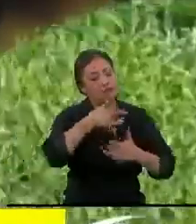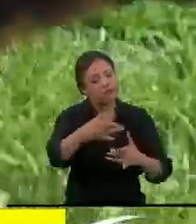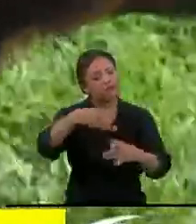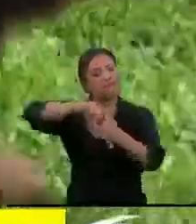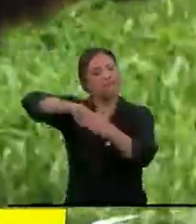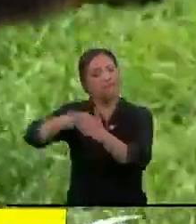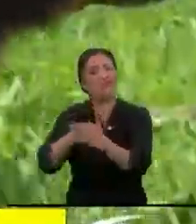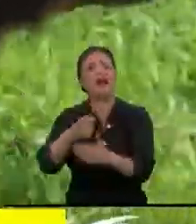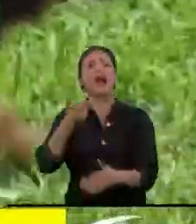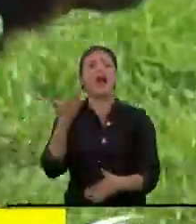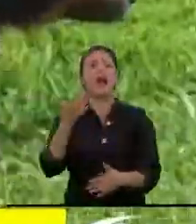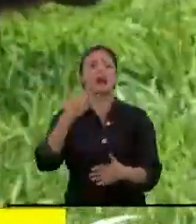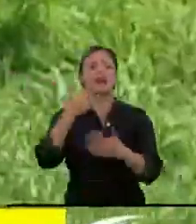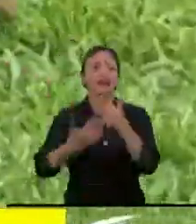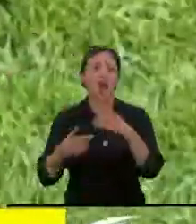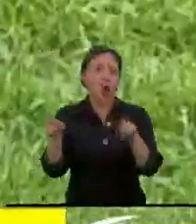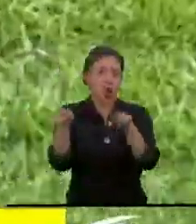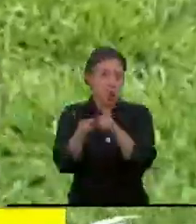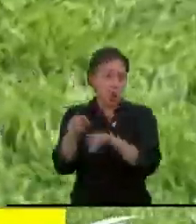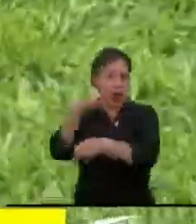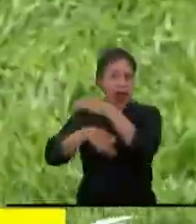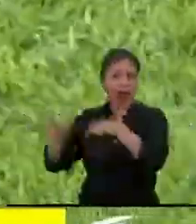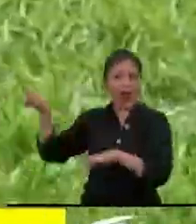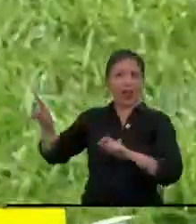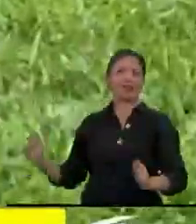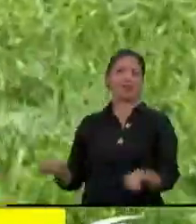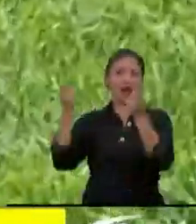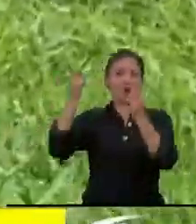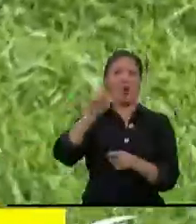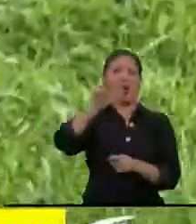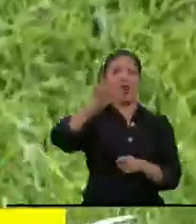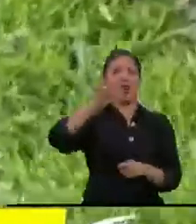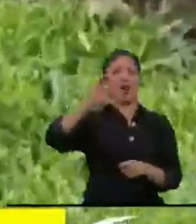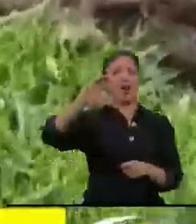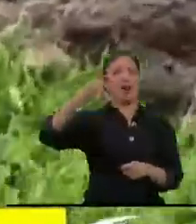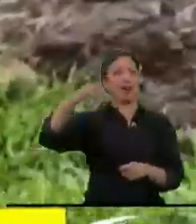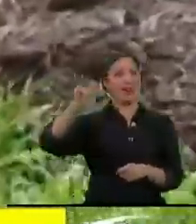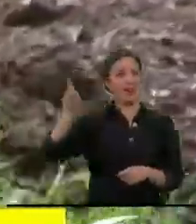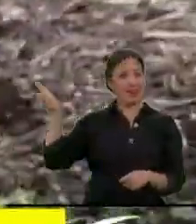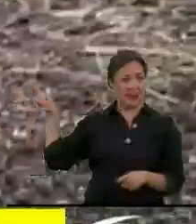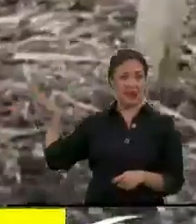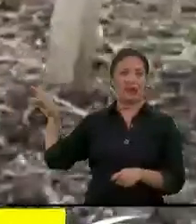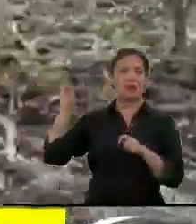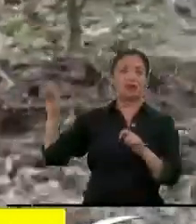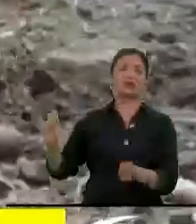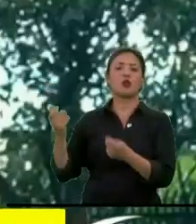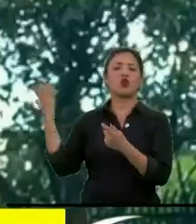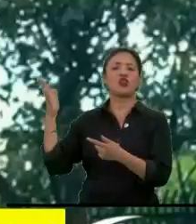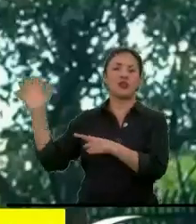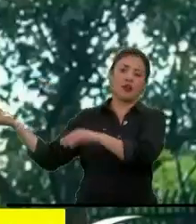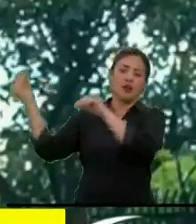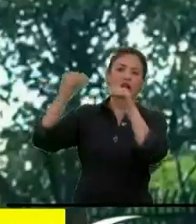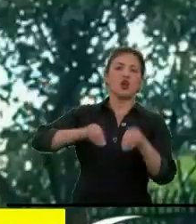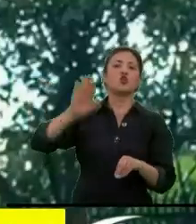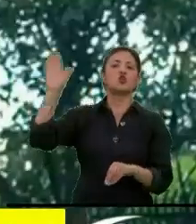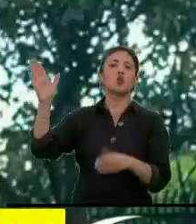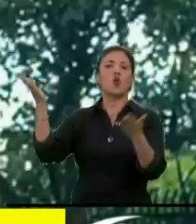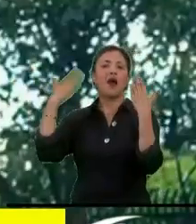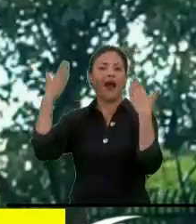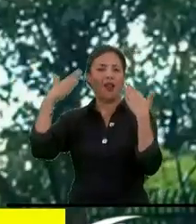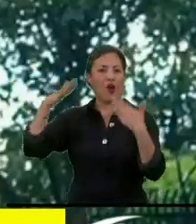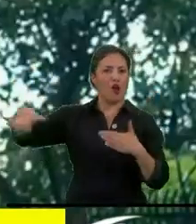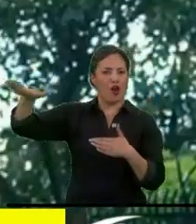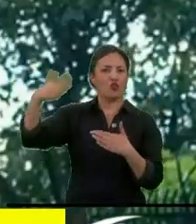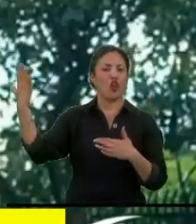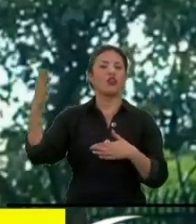la de Lucky. Lucky es un perrito rescatado. Él viene de Tierra Caliente, exactamente del Huila,